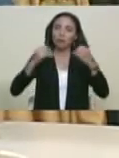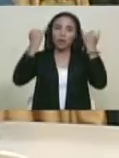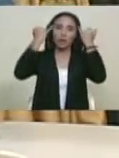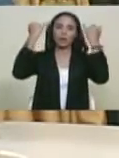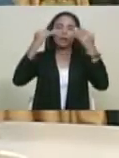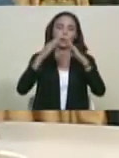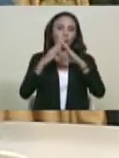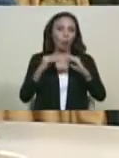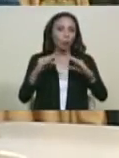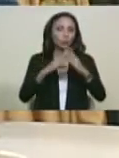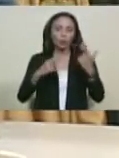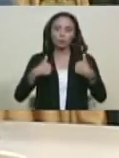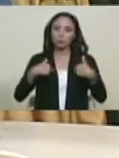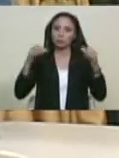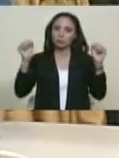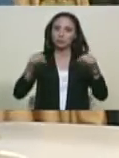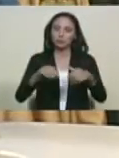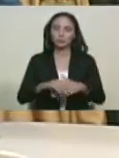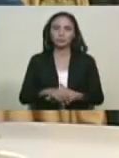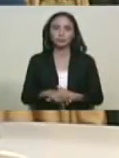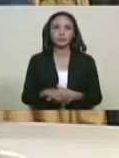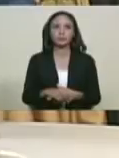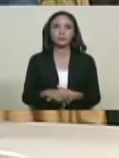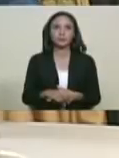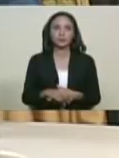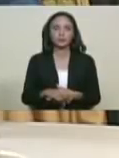toda la delación